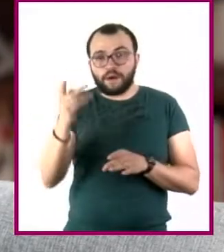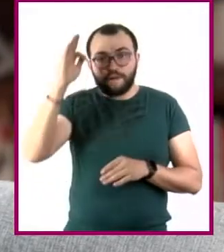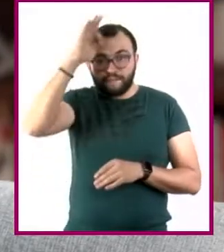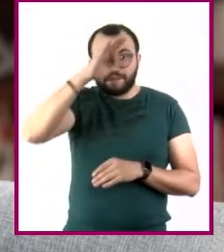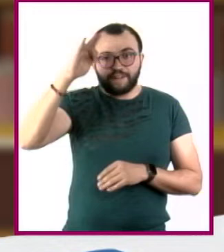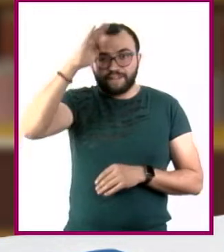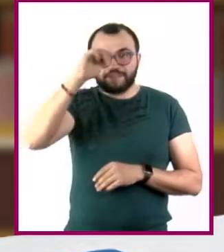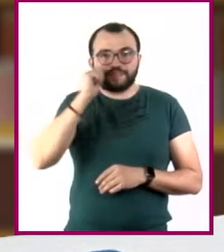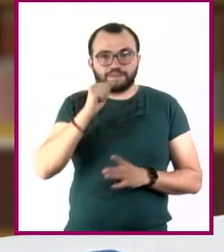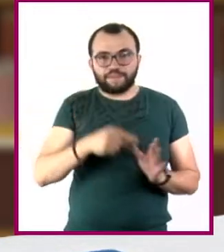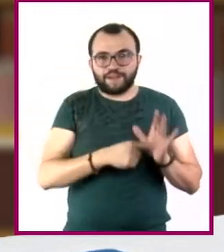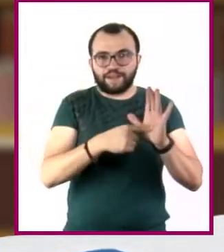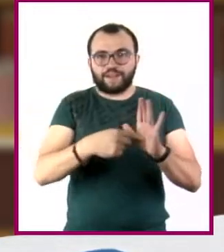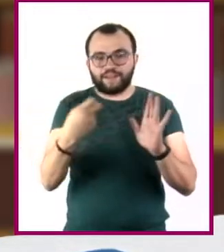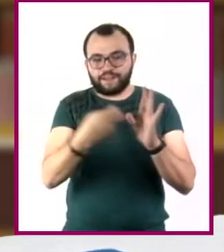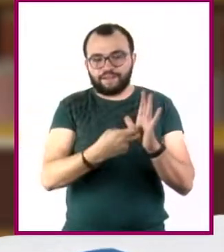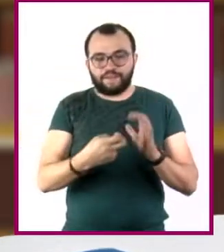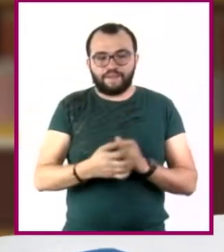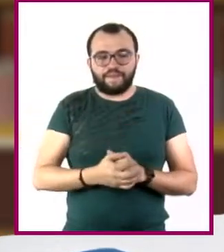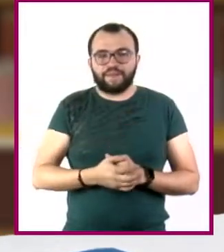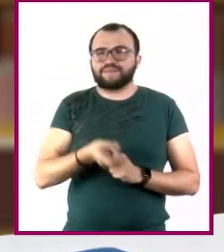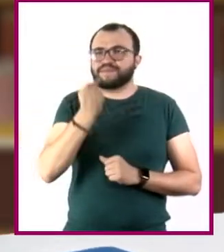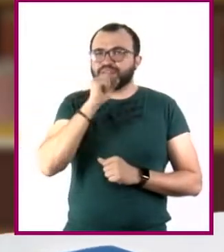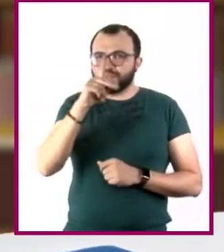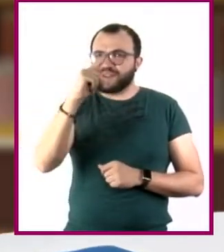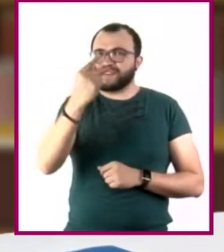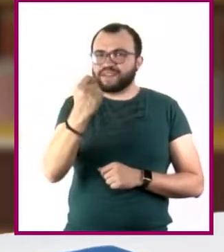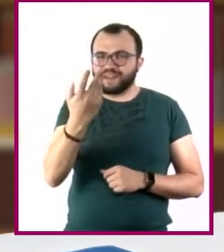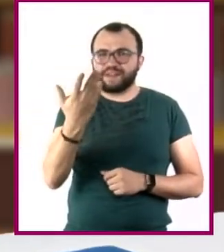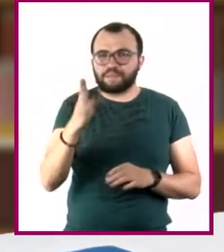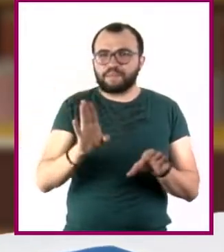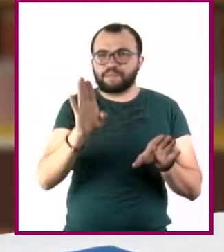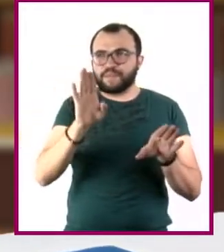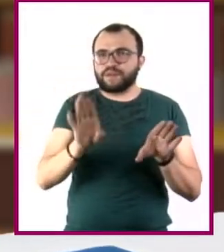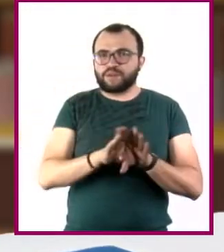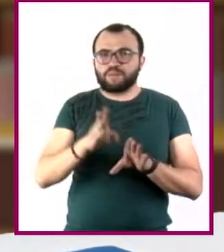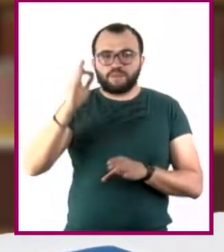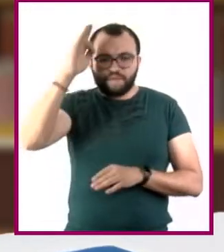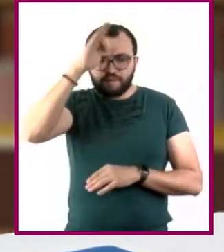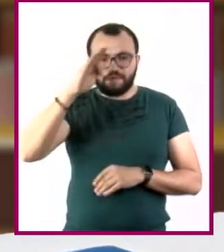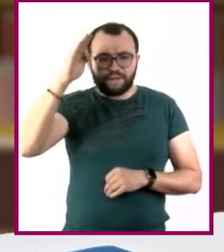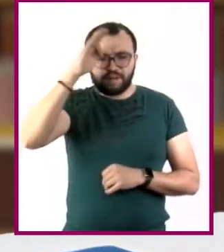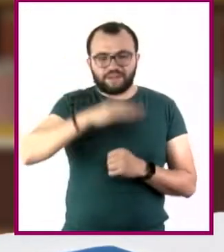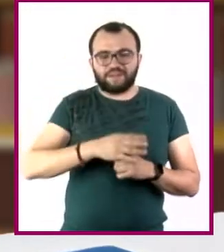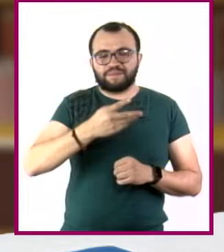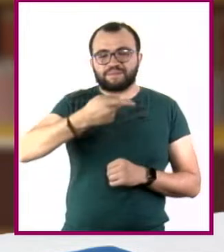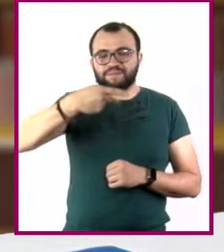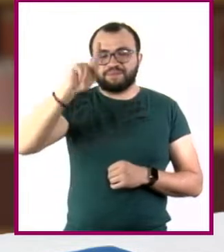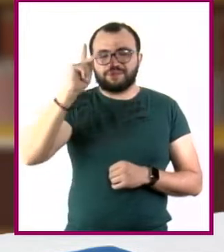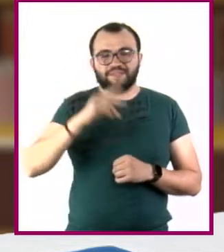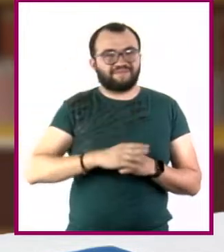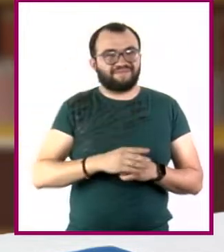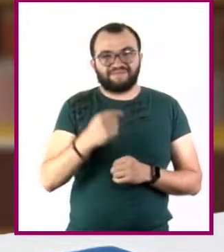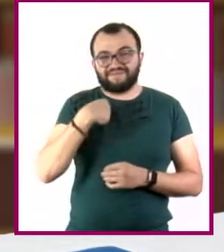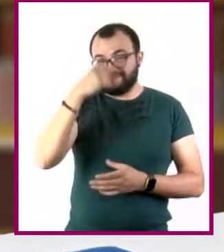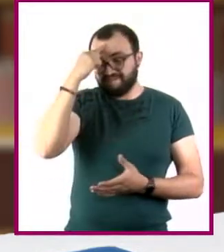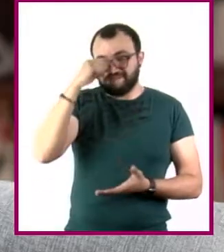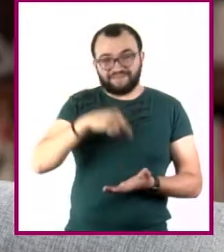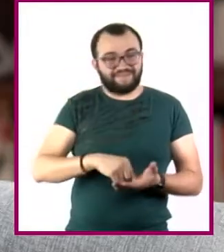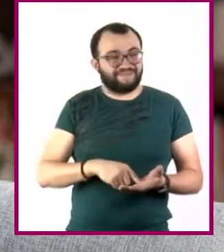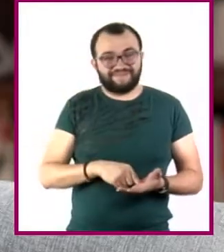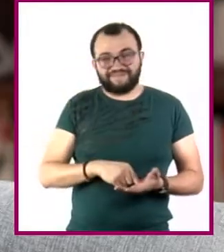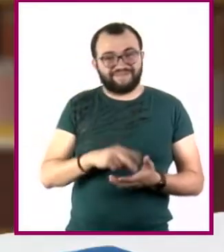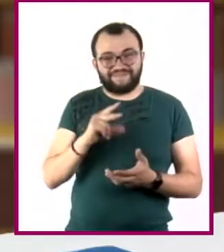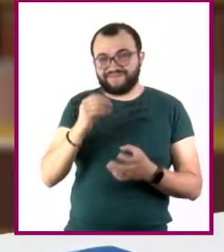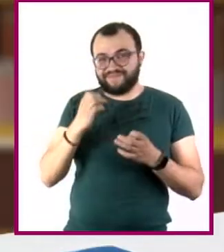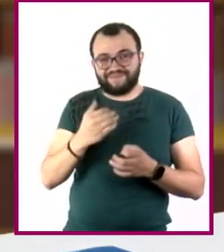este tipo de cosas. Ya sé. También en la tele se asocian a la filosofía. Pero yo creo que con mala intención.